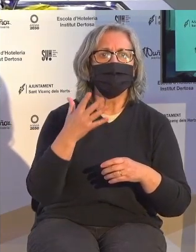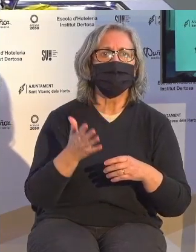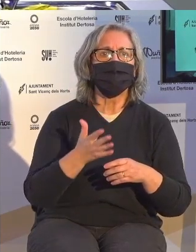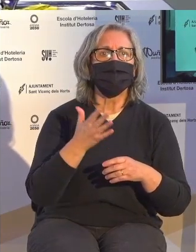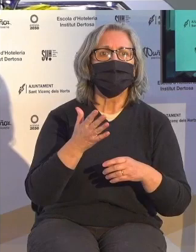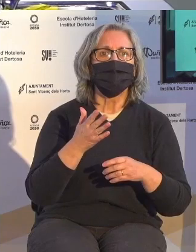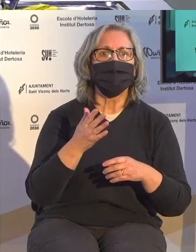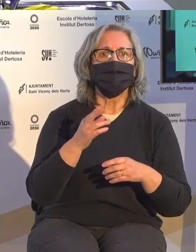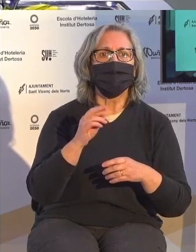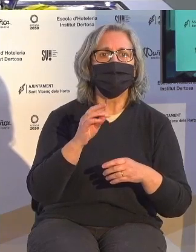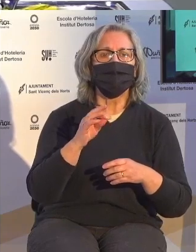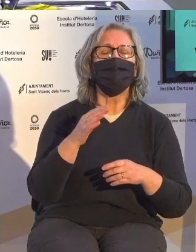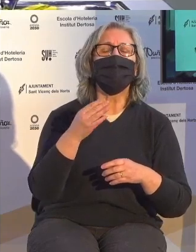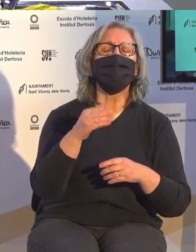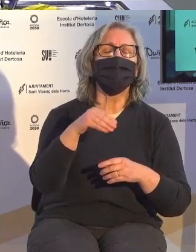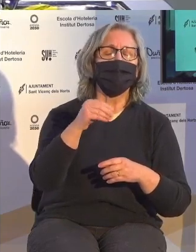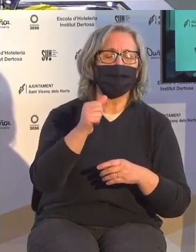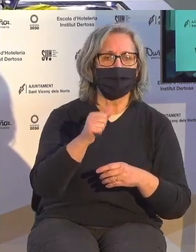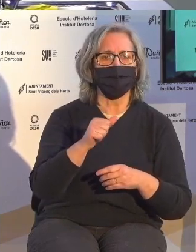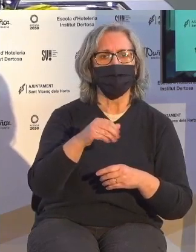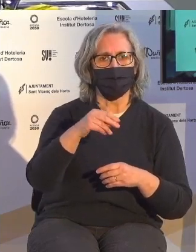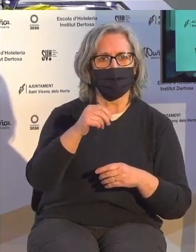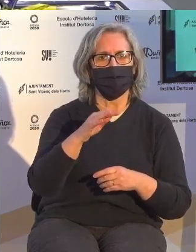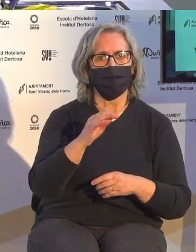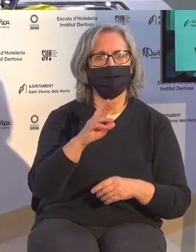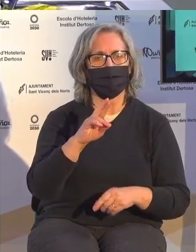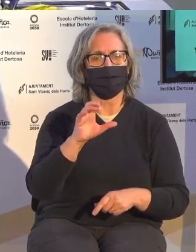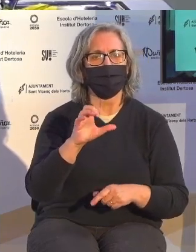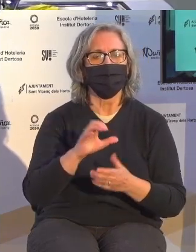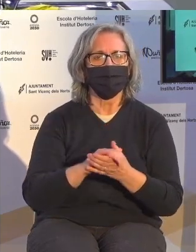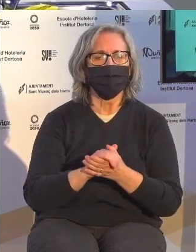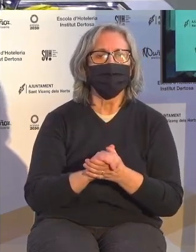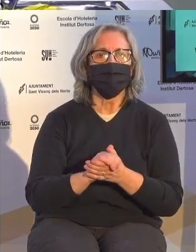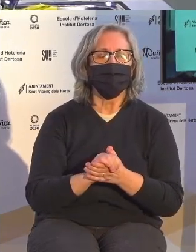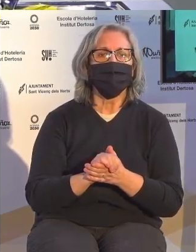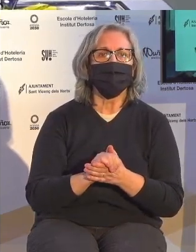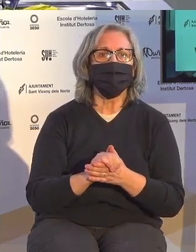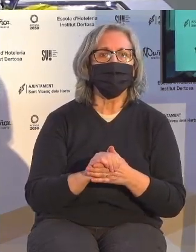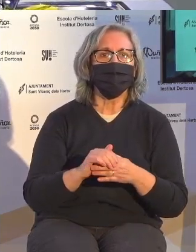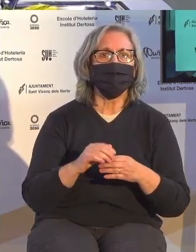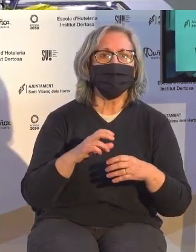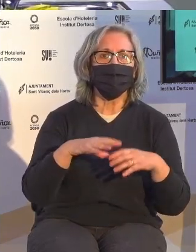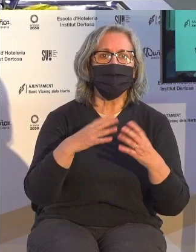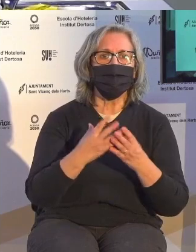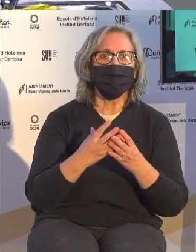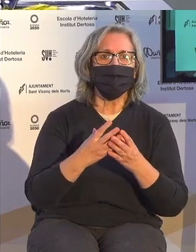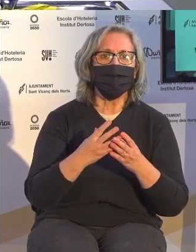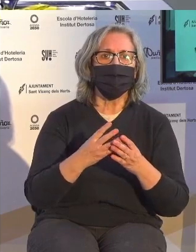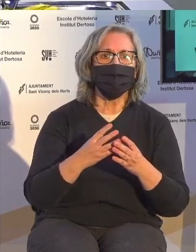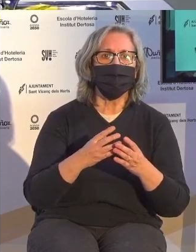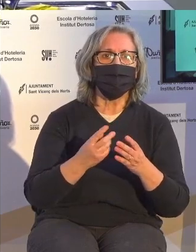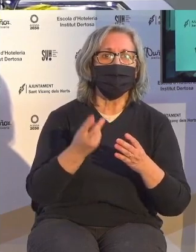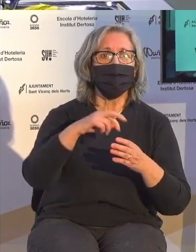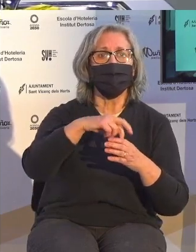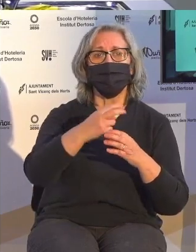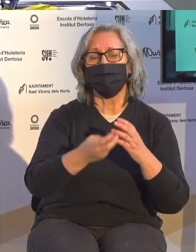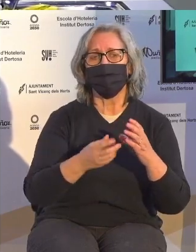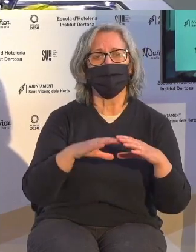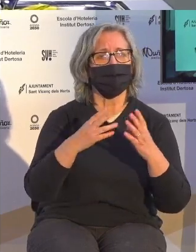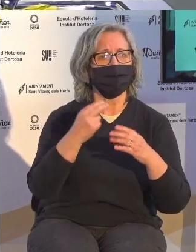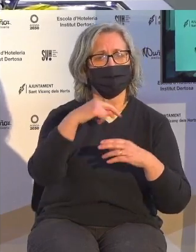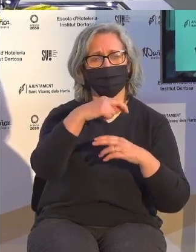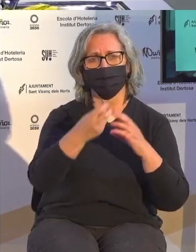es muy interesante que nosotros tenemos un mundo globalizado que al mismo tiempo unas personas pueden ser que está un poquito malo